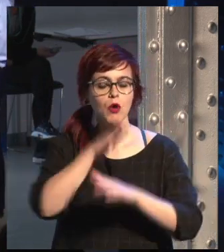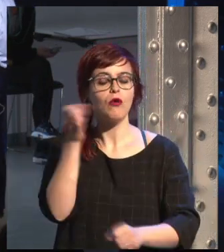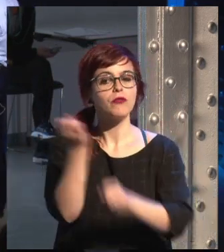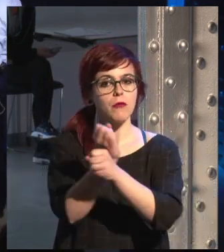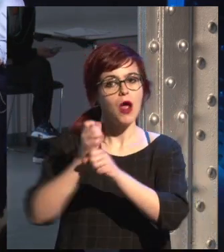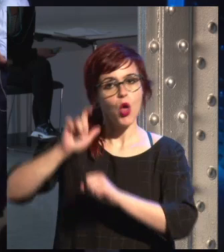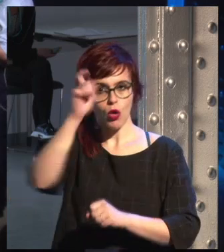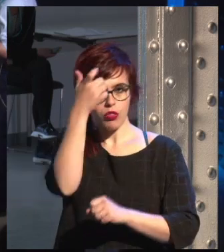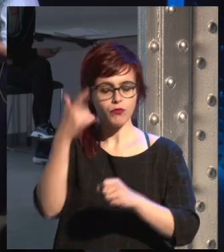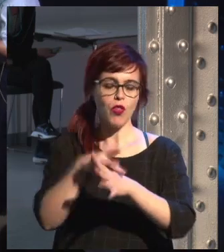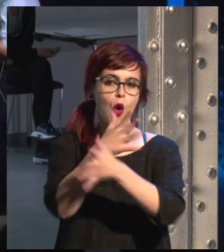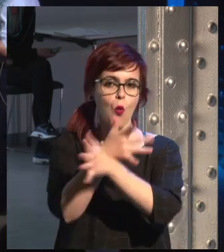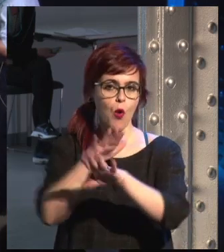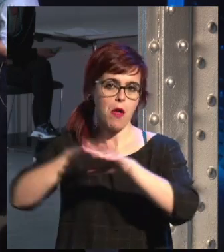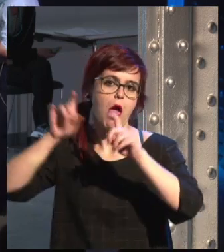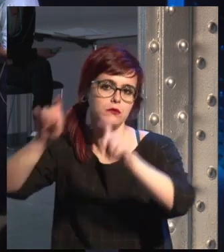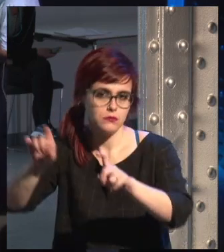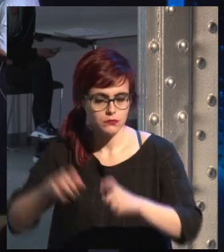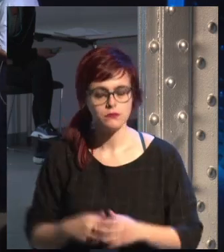con el concepto de gamificación.